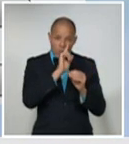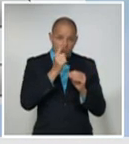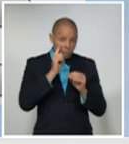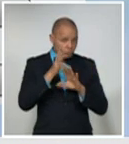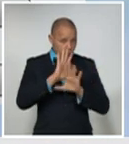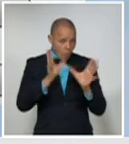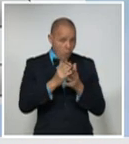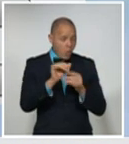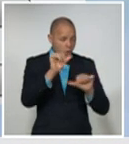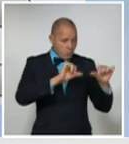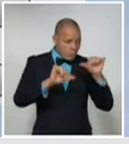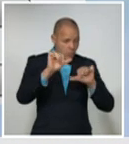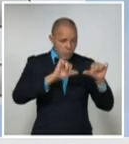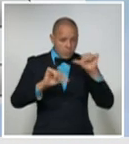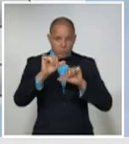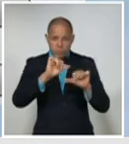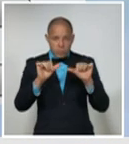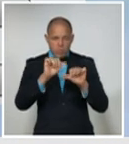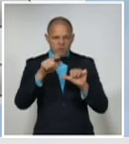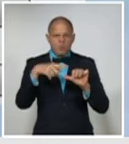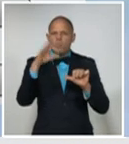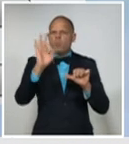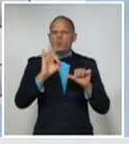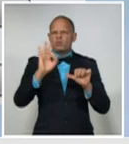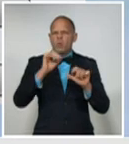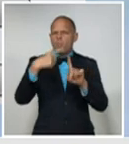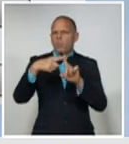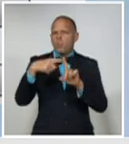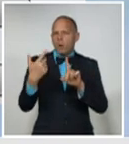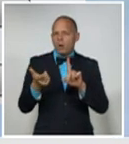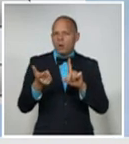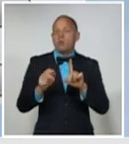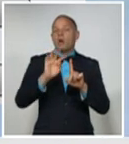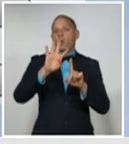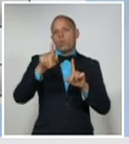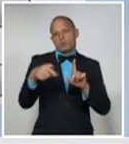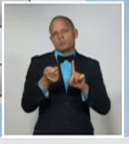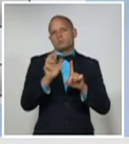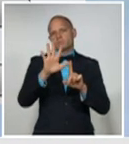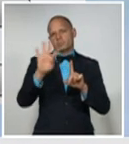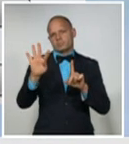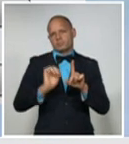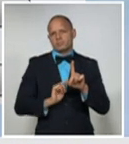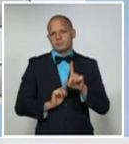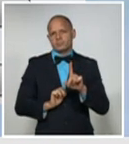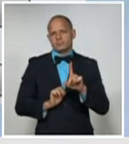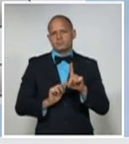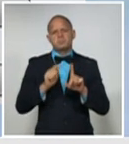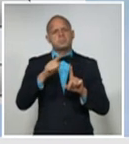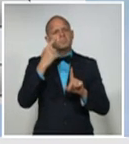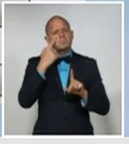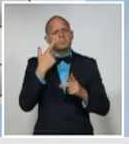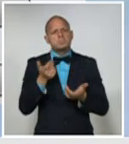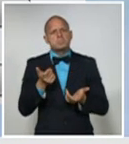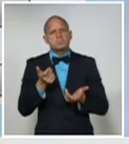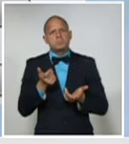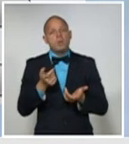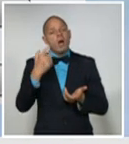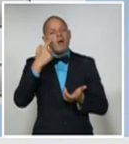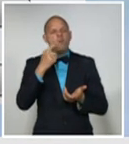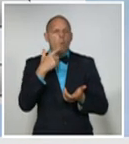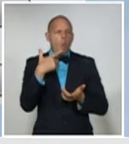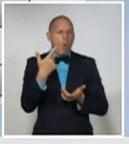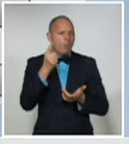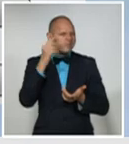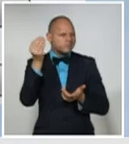lo cual, como también hemos ido explicando, es un indicador que mide la transmisión que existe